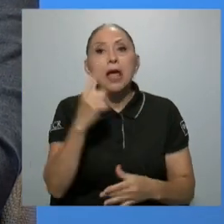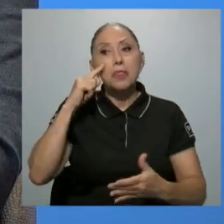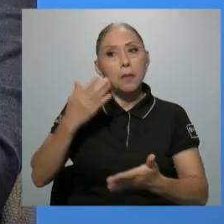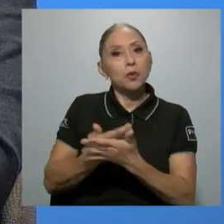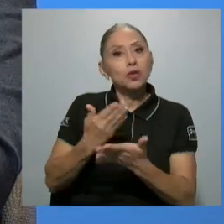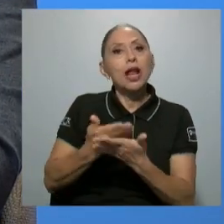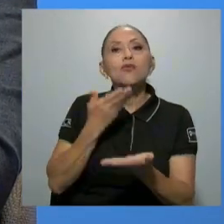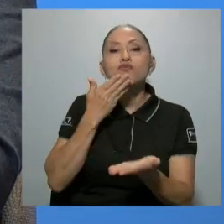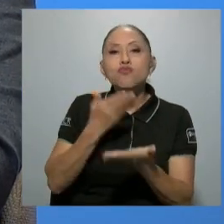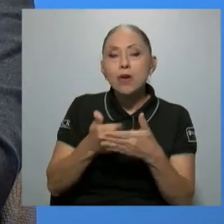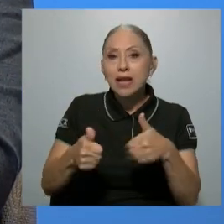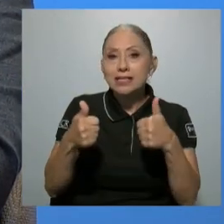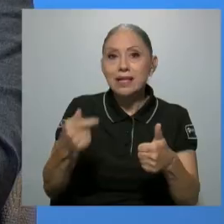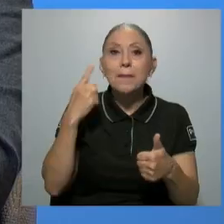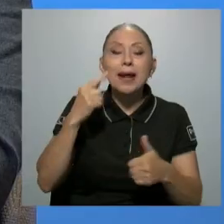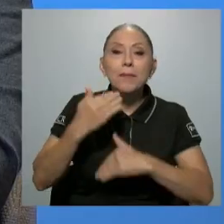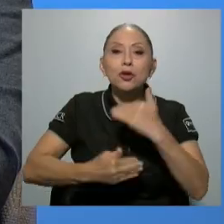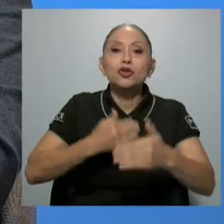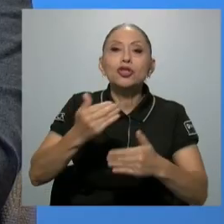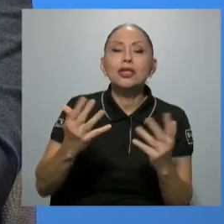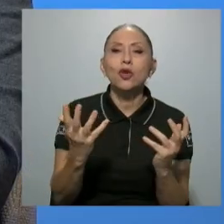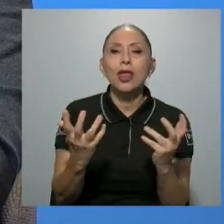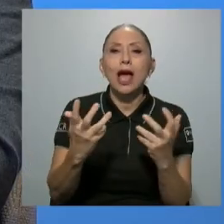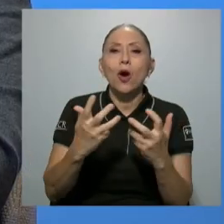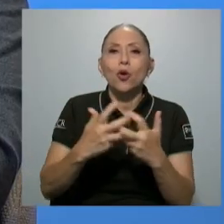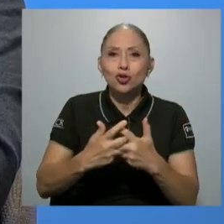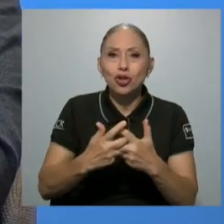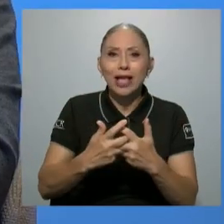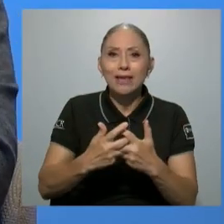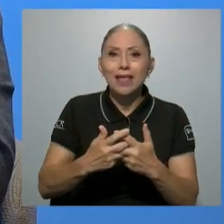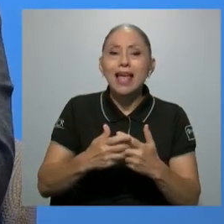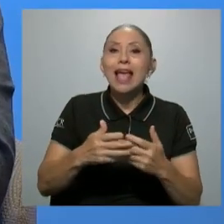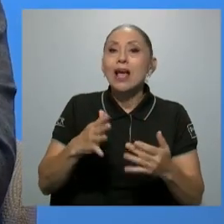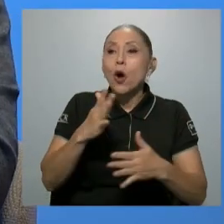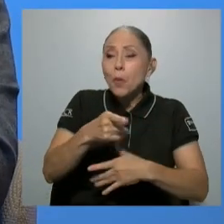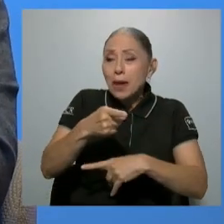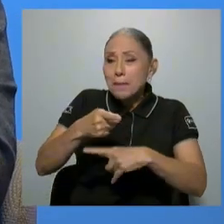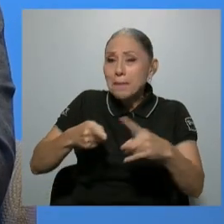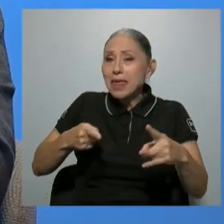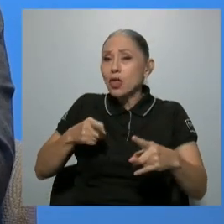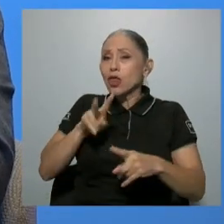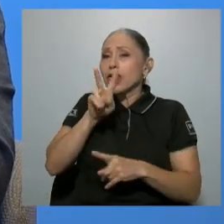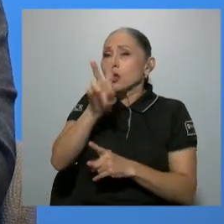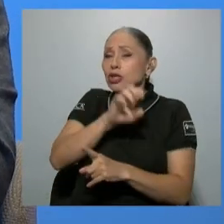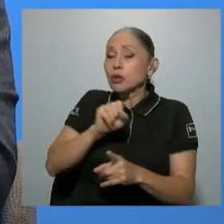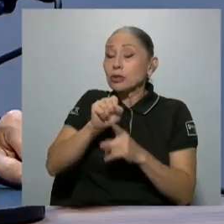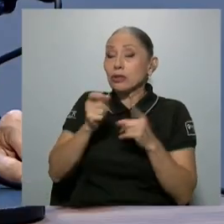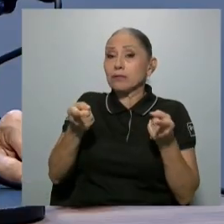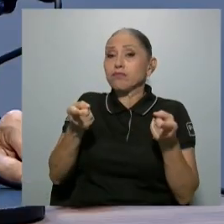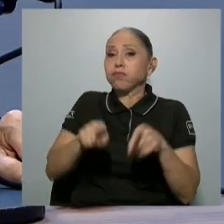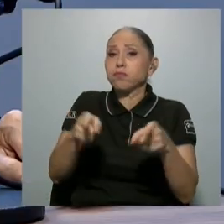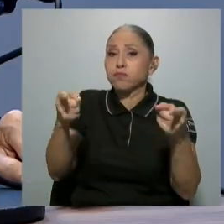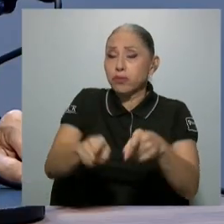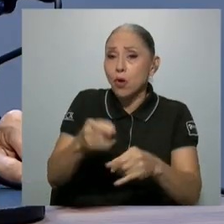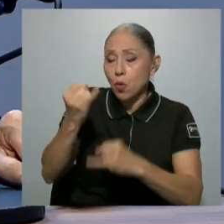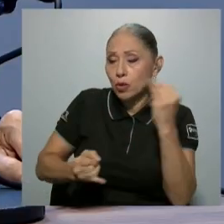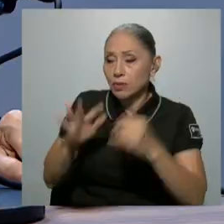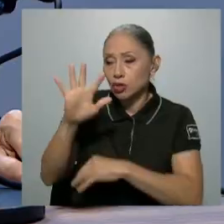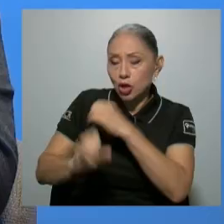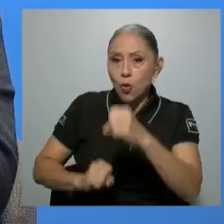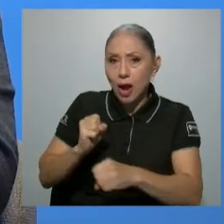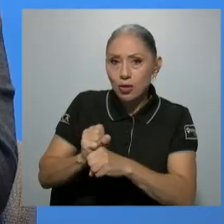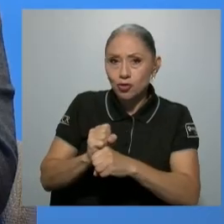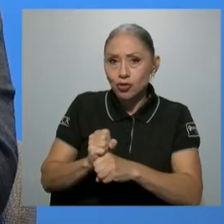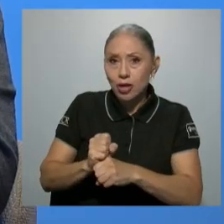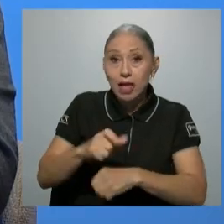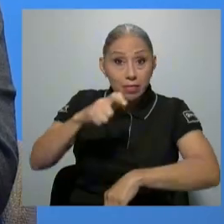ajuste en medio de dos o tres shocks que han sido de una magnitud inimaginable en los últimos 5 años. La pandemia, digamos, ya se nos ha